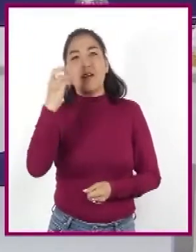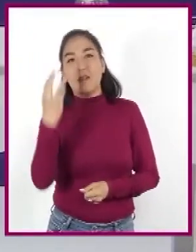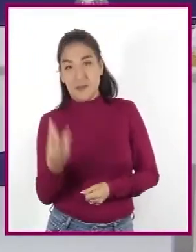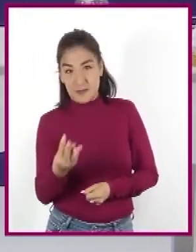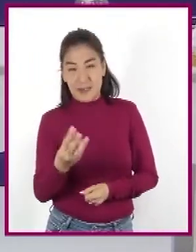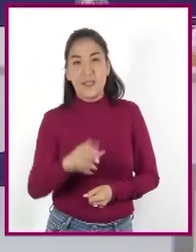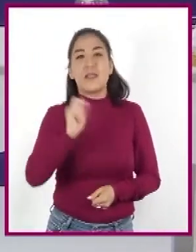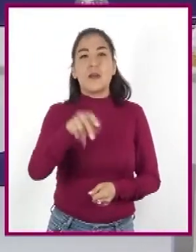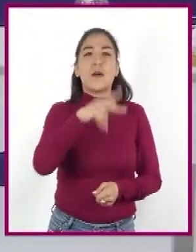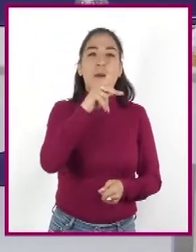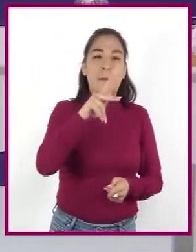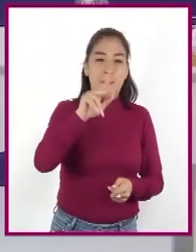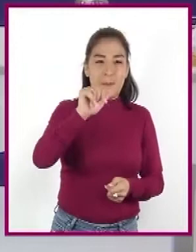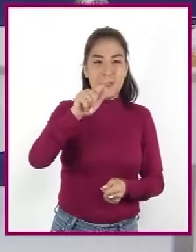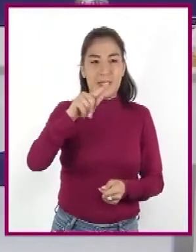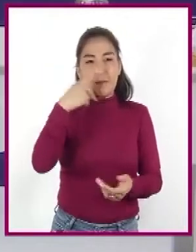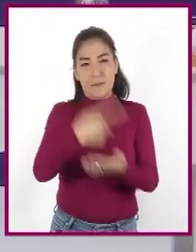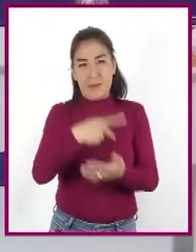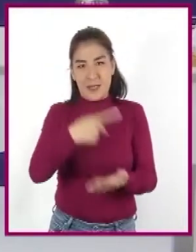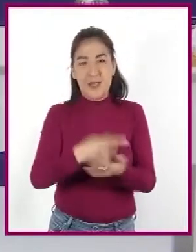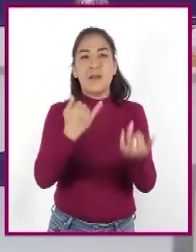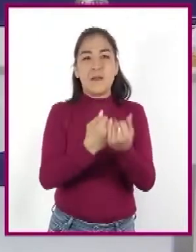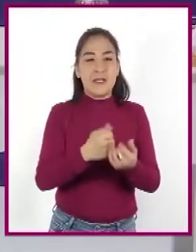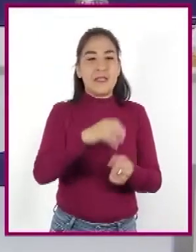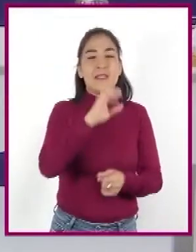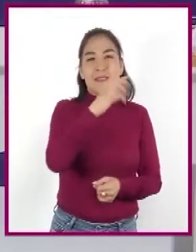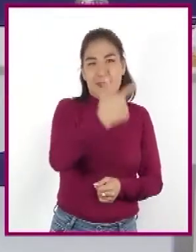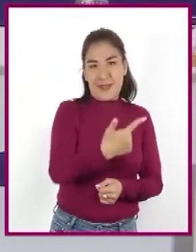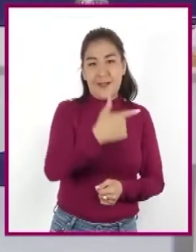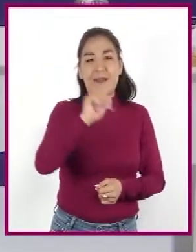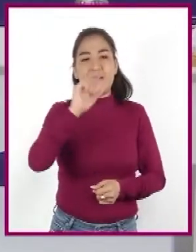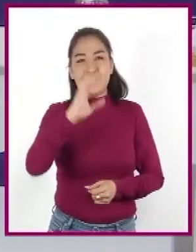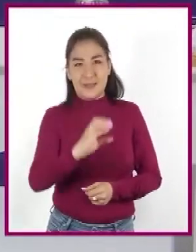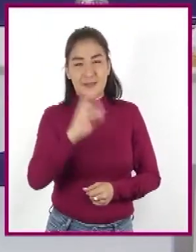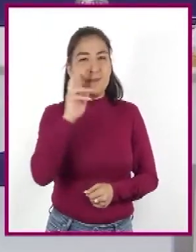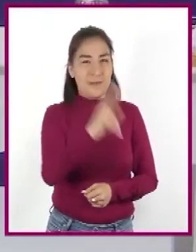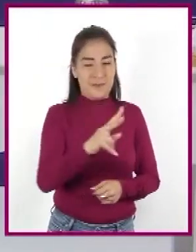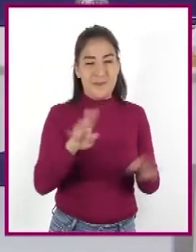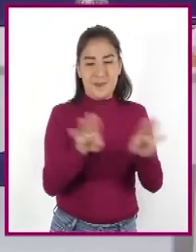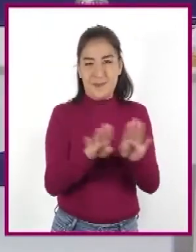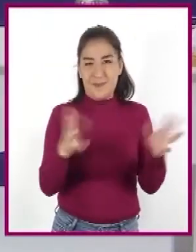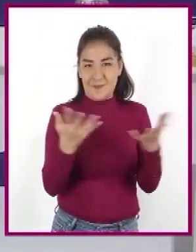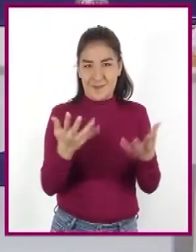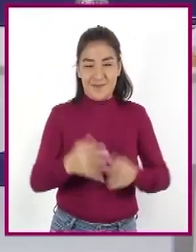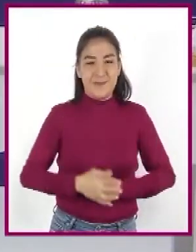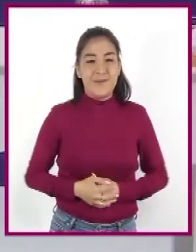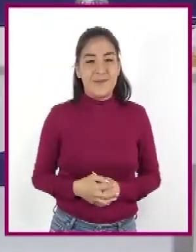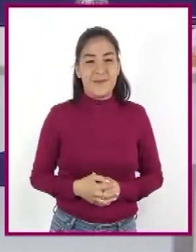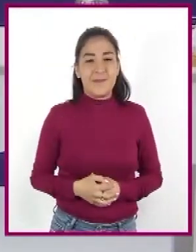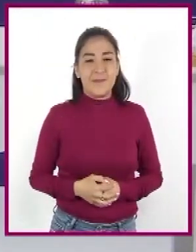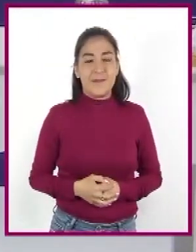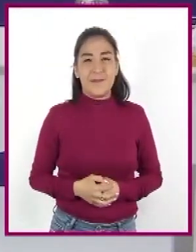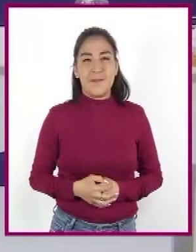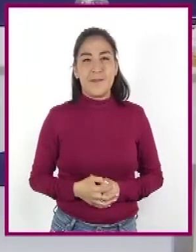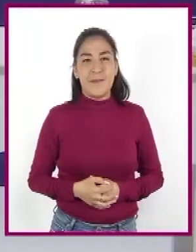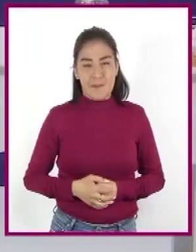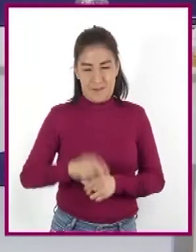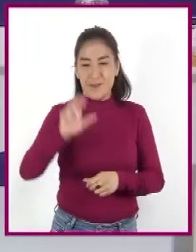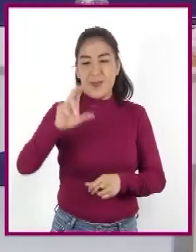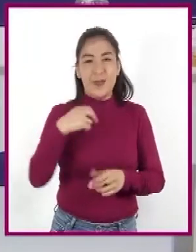plata, AgCl. Vamos a realizarlo. Me parece muy bien. Tomamos el tubo. Claro que sí, yo le